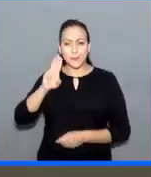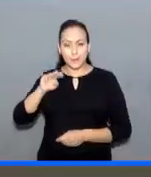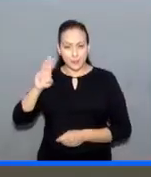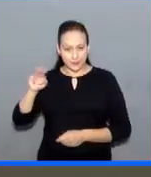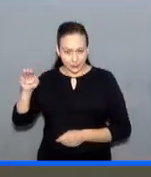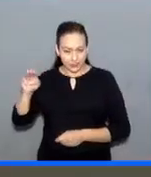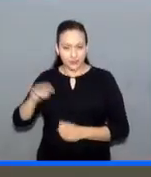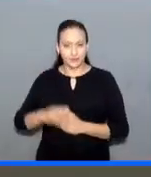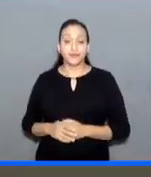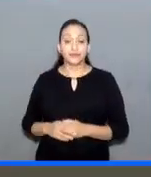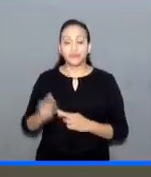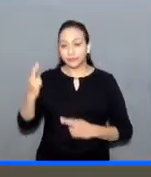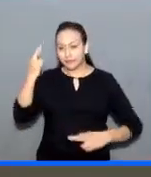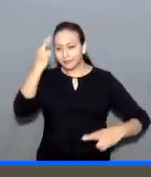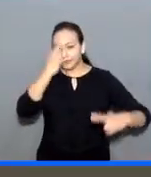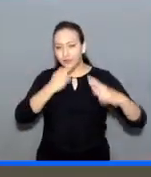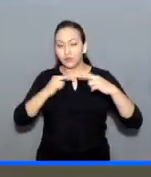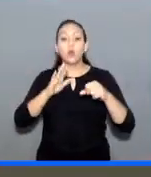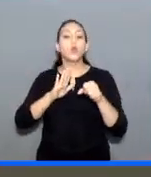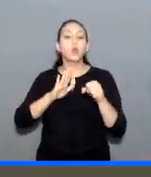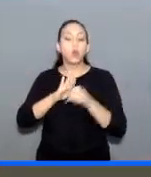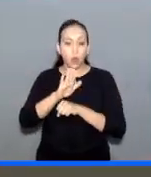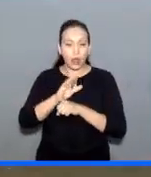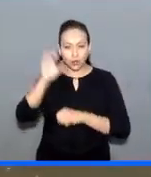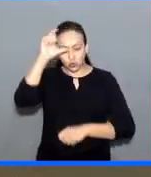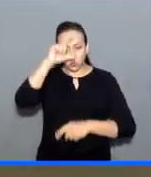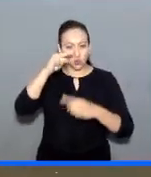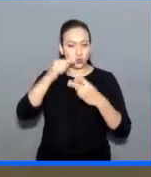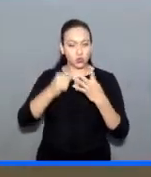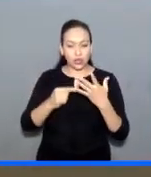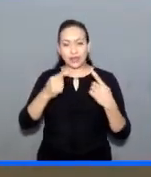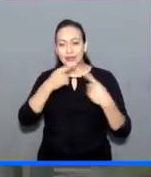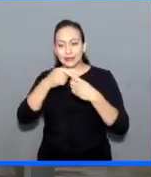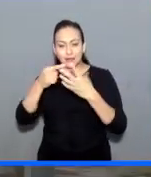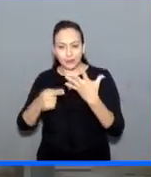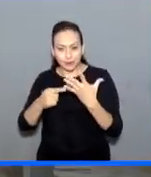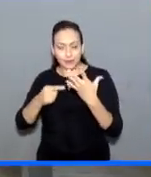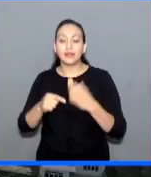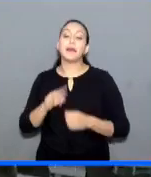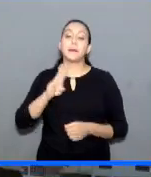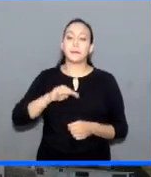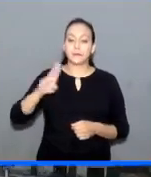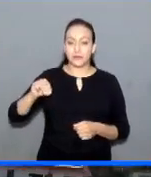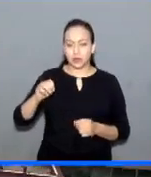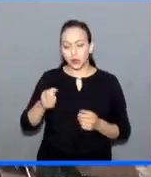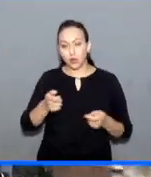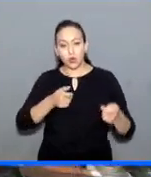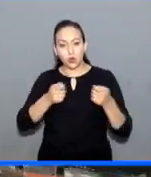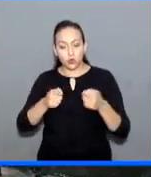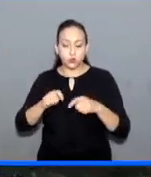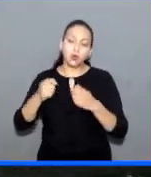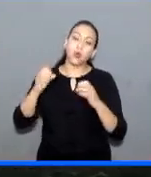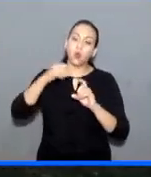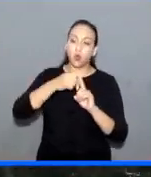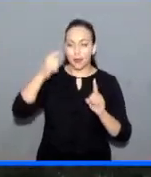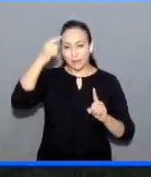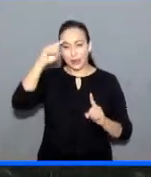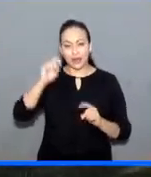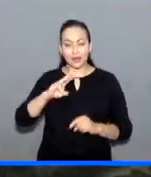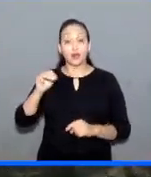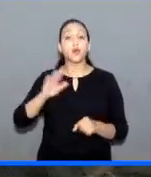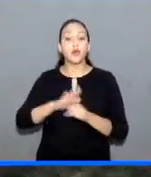Pluriversos de la Justicia, tejiendo el cuarto orden de gobierno en Michoacán. El Centro de Estudios Constitucionales de la Suprema